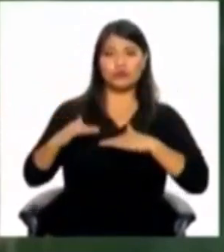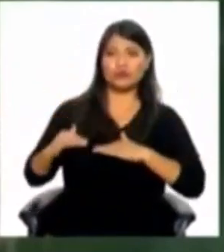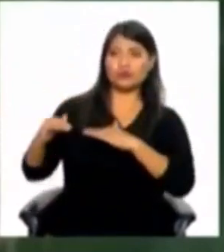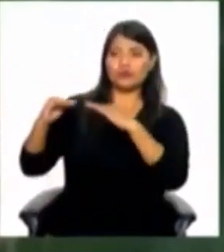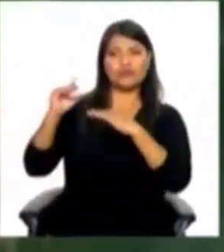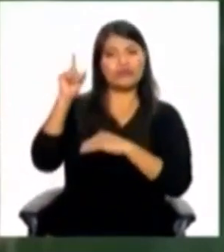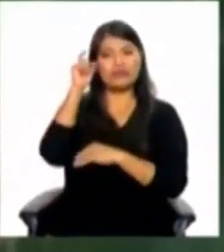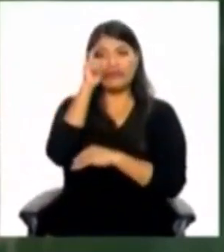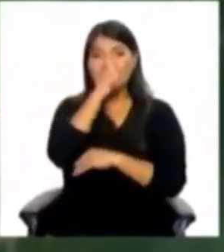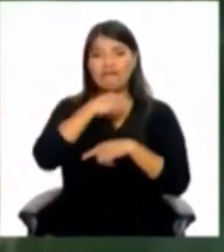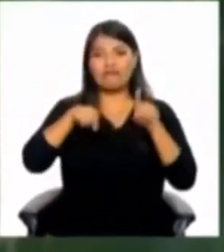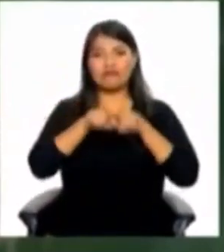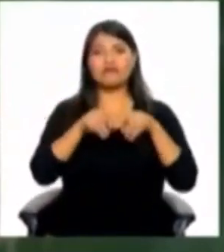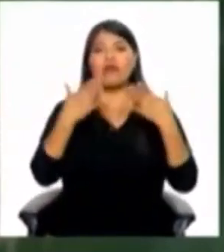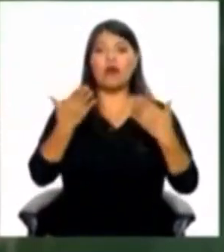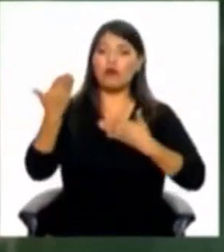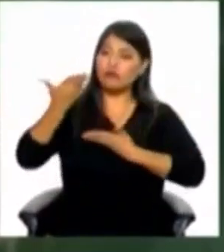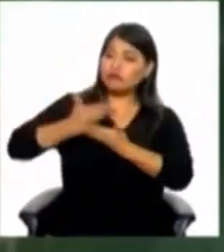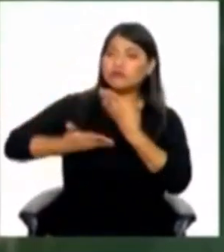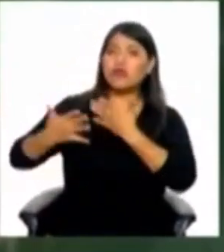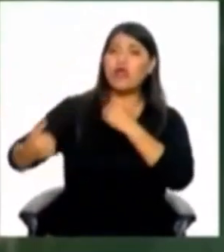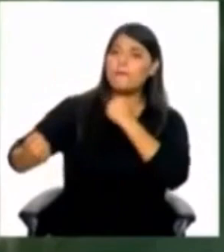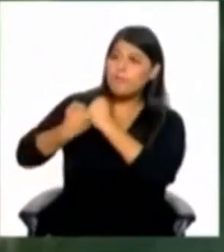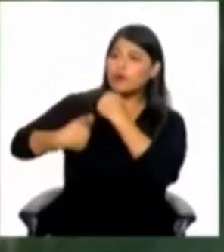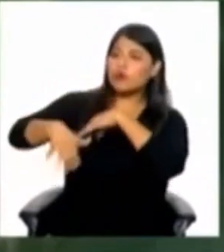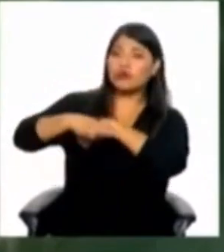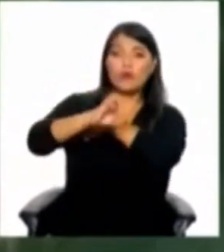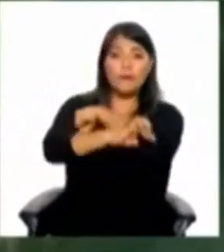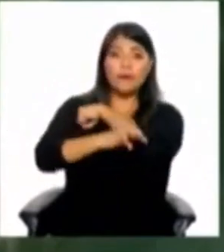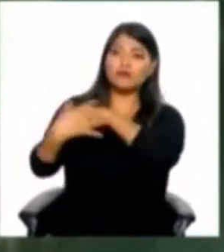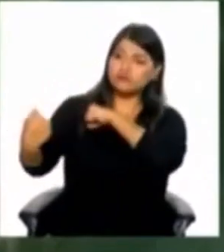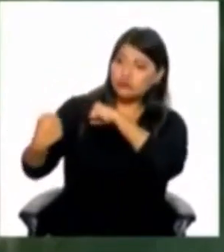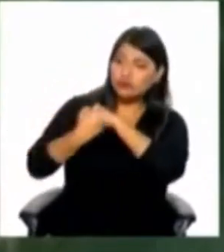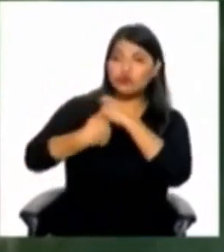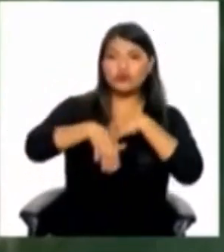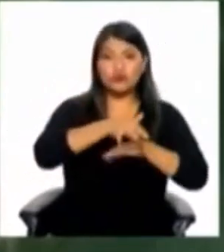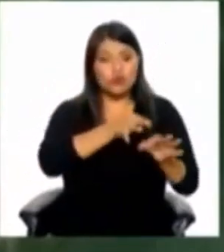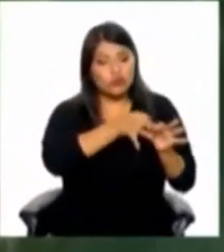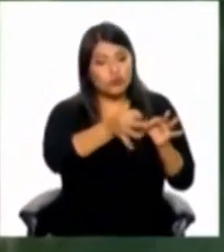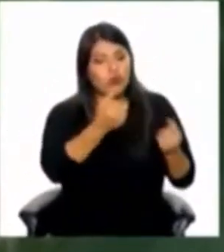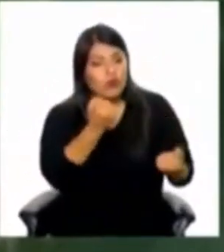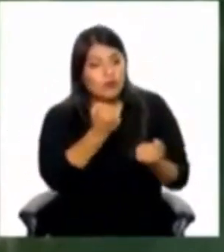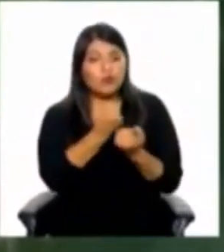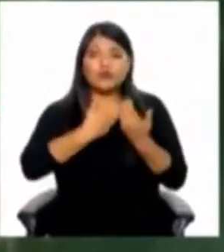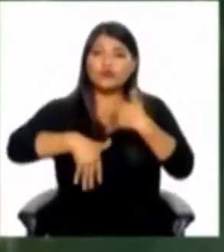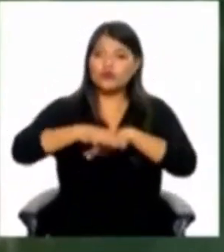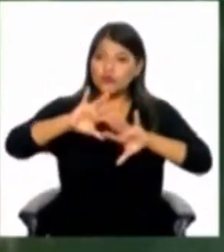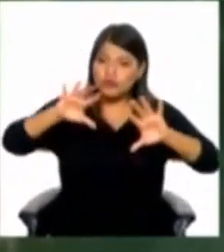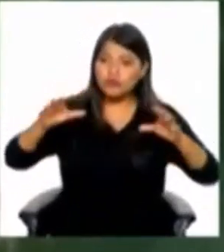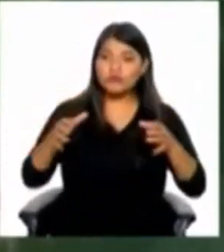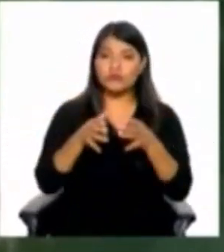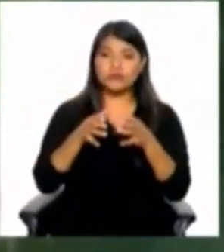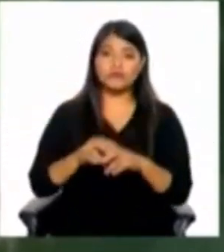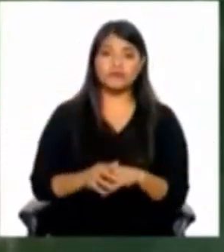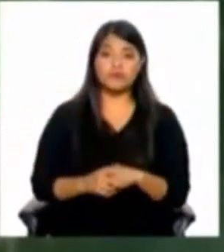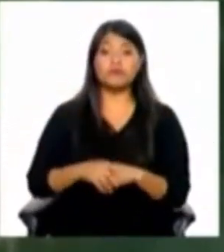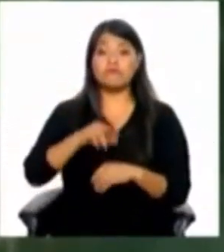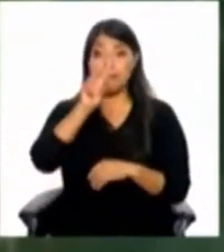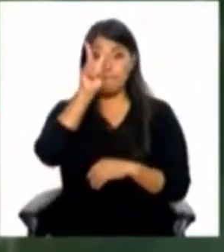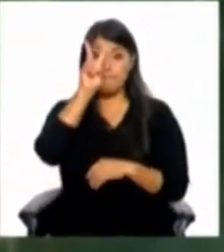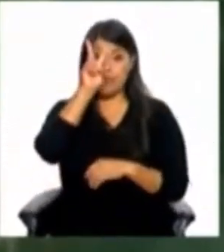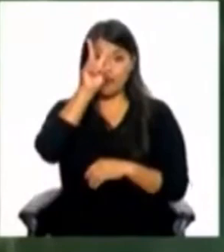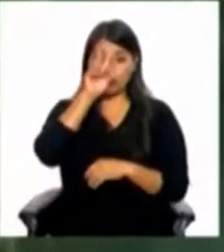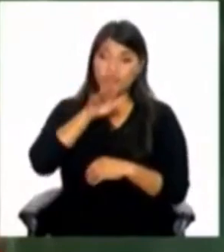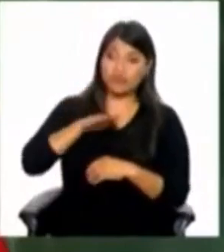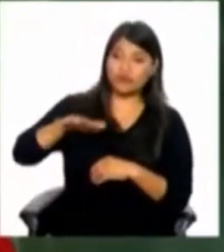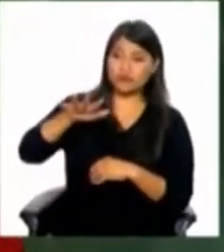la cooperación bilateral, regional y multilateral. En este aspecto, el Perú viene haciendo un